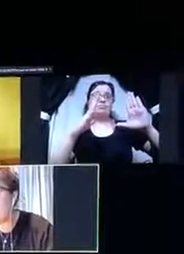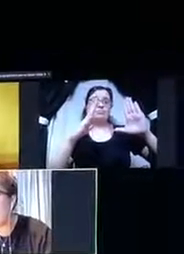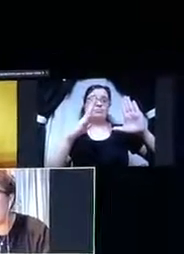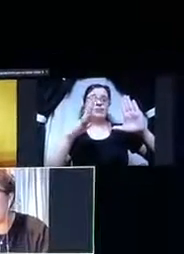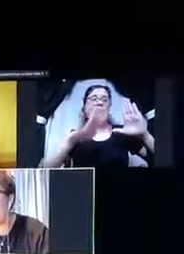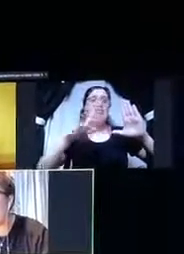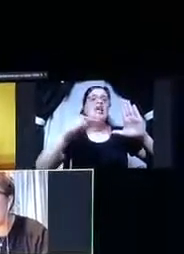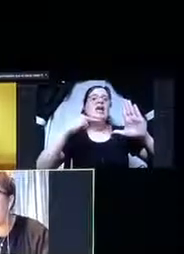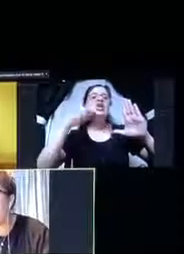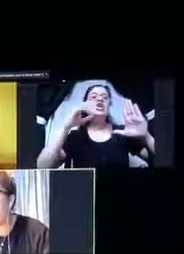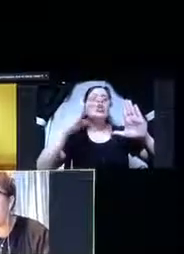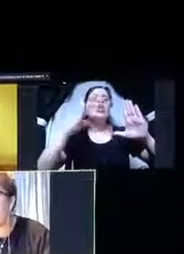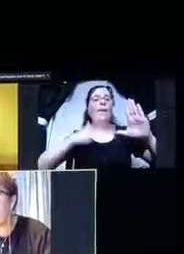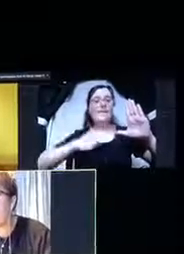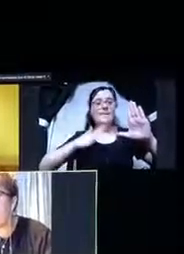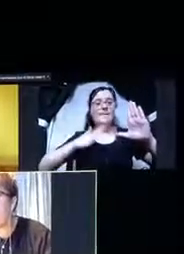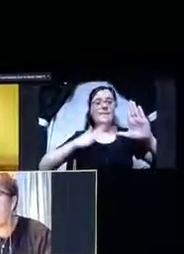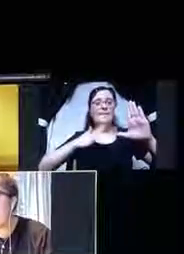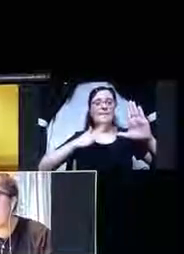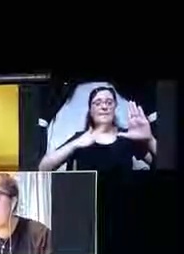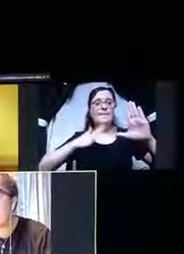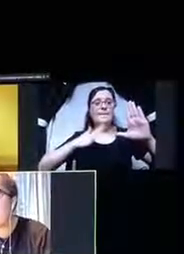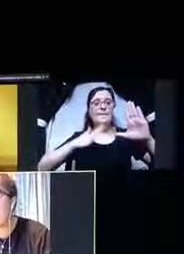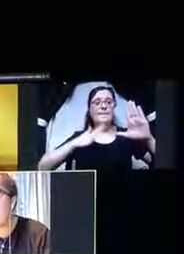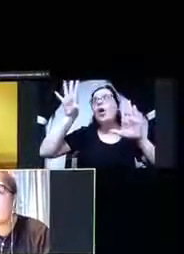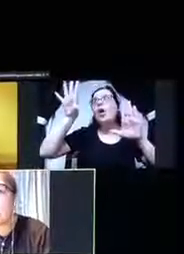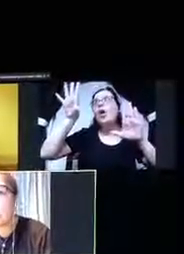pero no comprende lo que escribe.